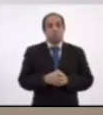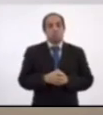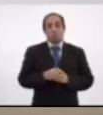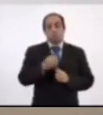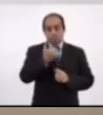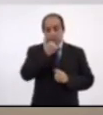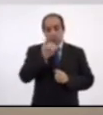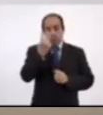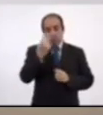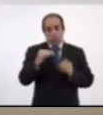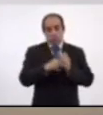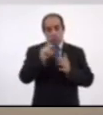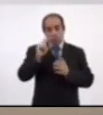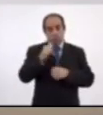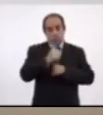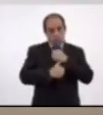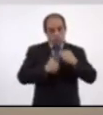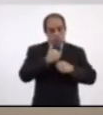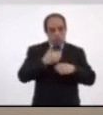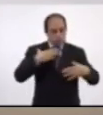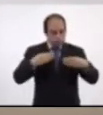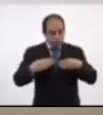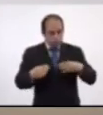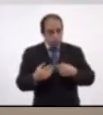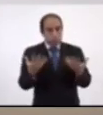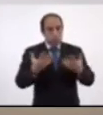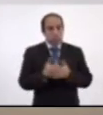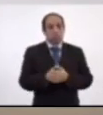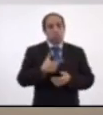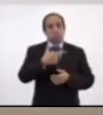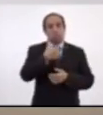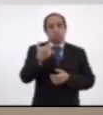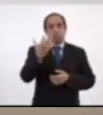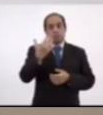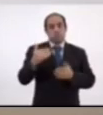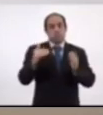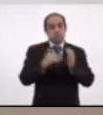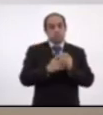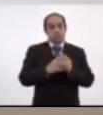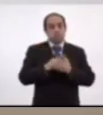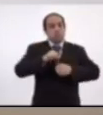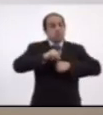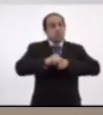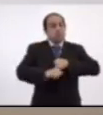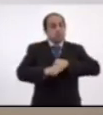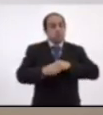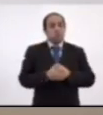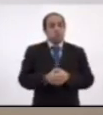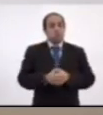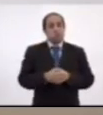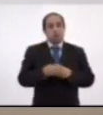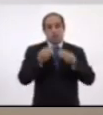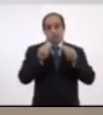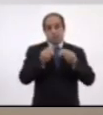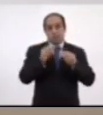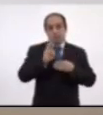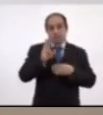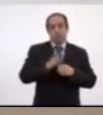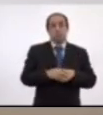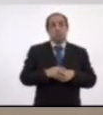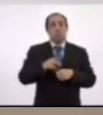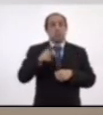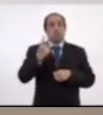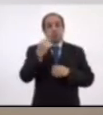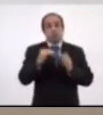2020, en el año de la pandemia, hicimos 750,000 cirugías, pues suenan muchas, pero en